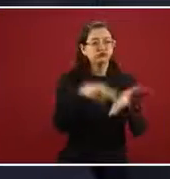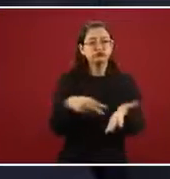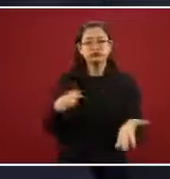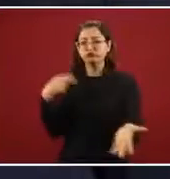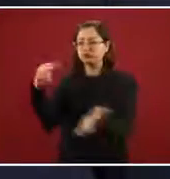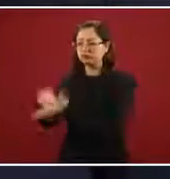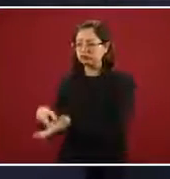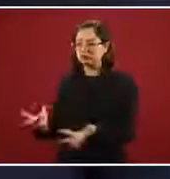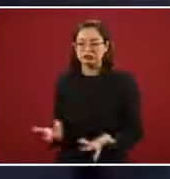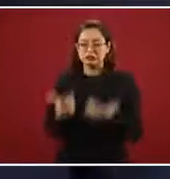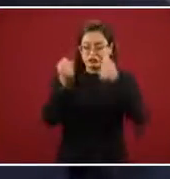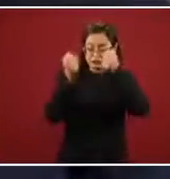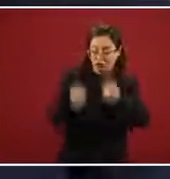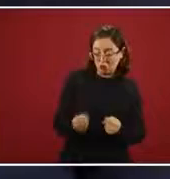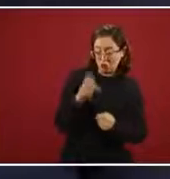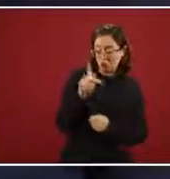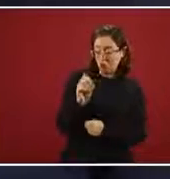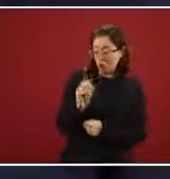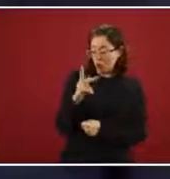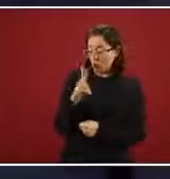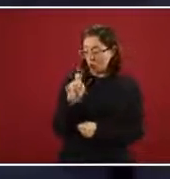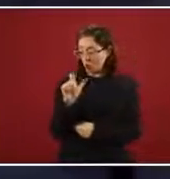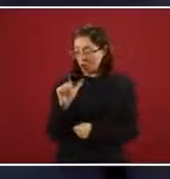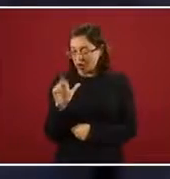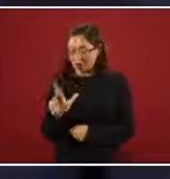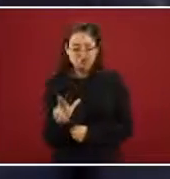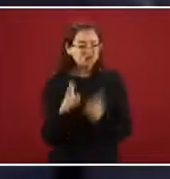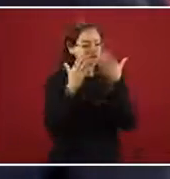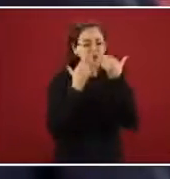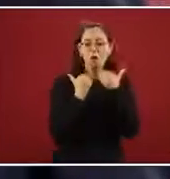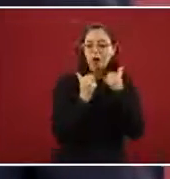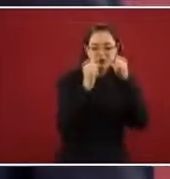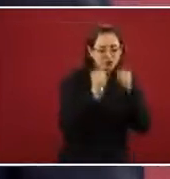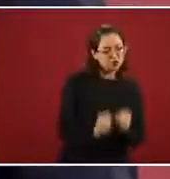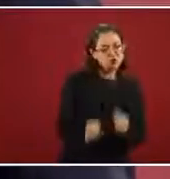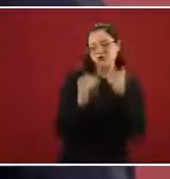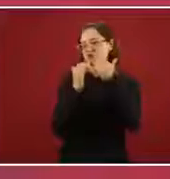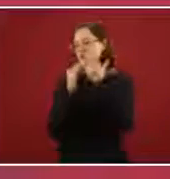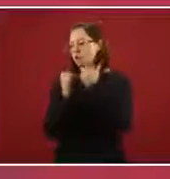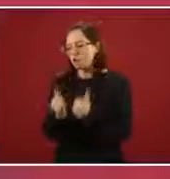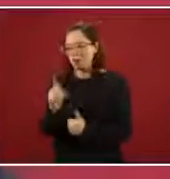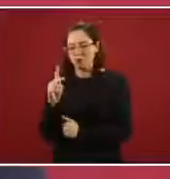el Seguro Popular ni era seguro ni era popular.